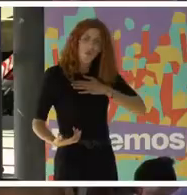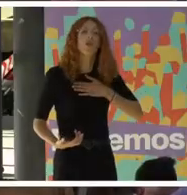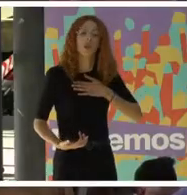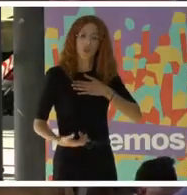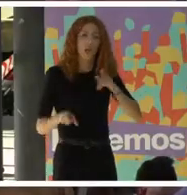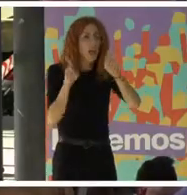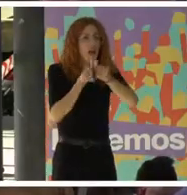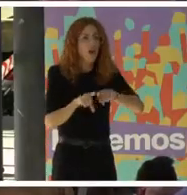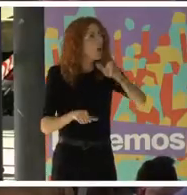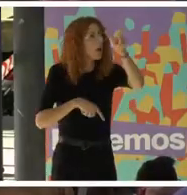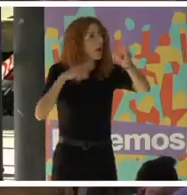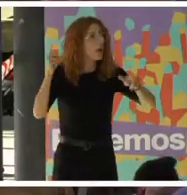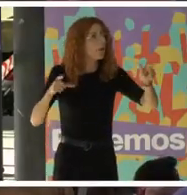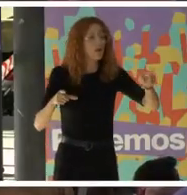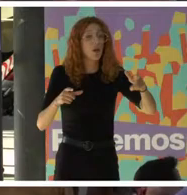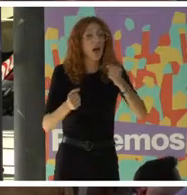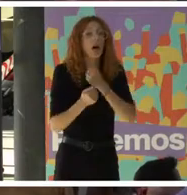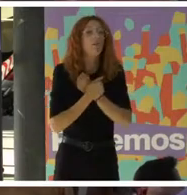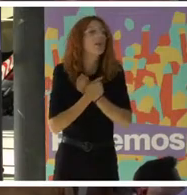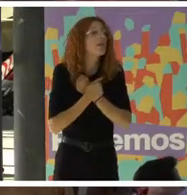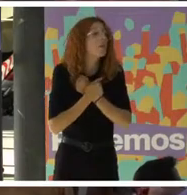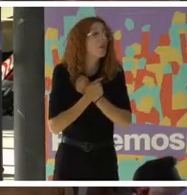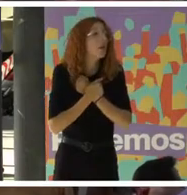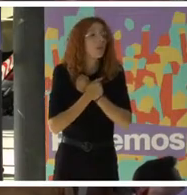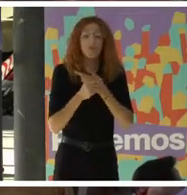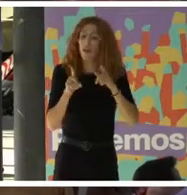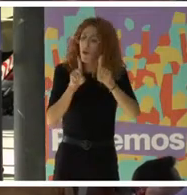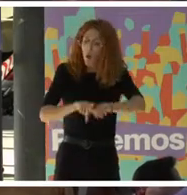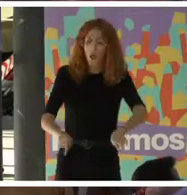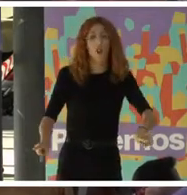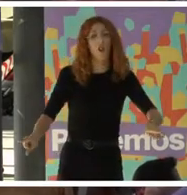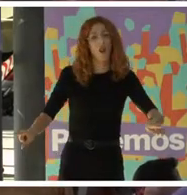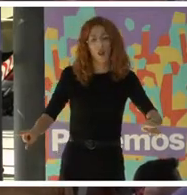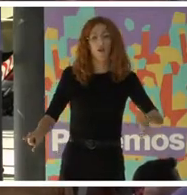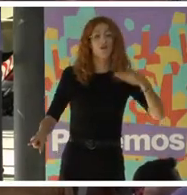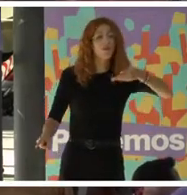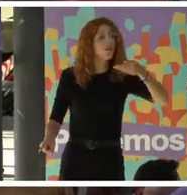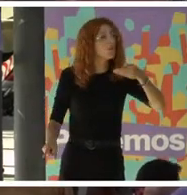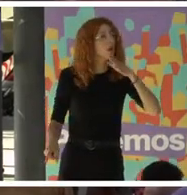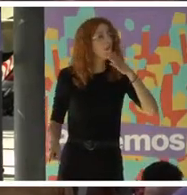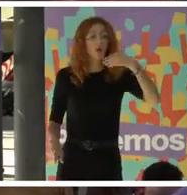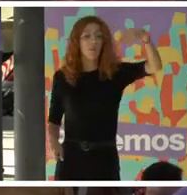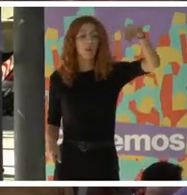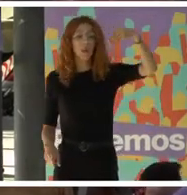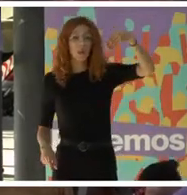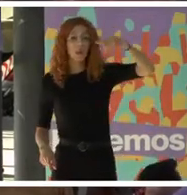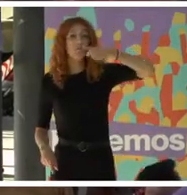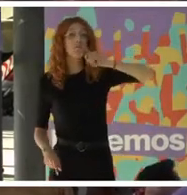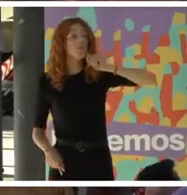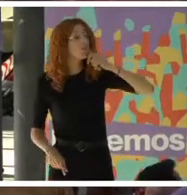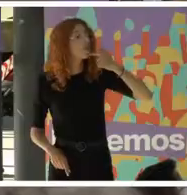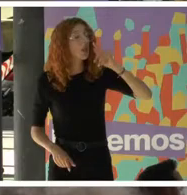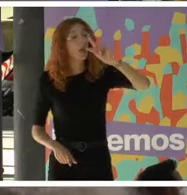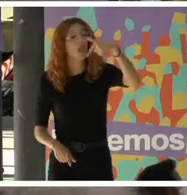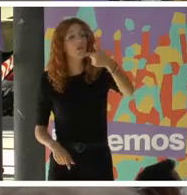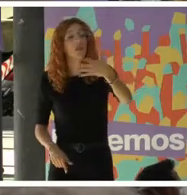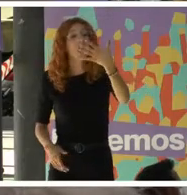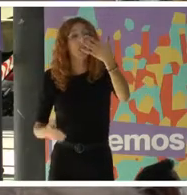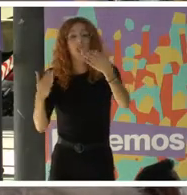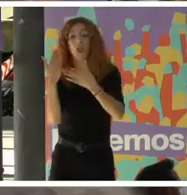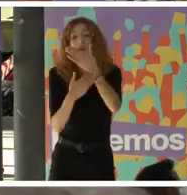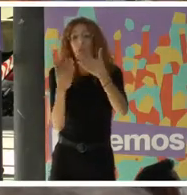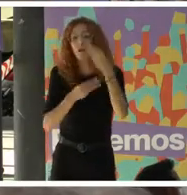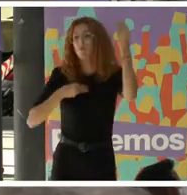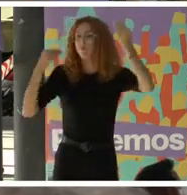como lo haría la persona que más nos ama. Y eso es fundamental, porque cuando el presidente del gobierno, después de 5 días